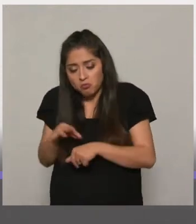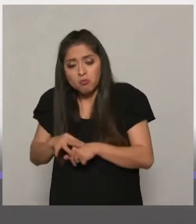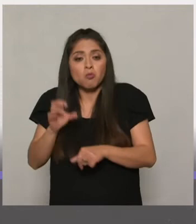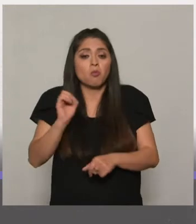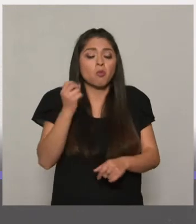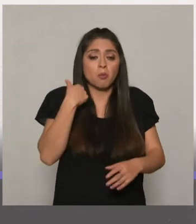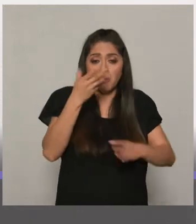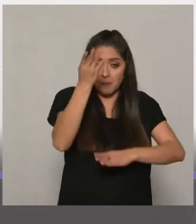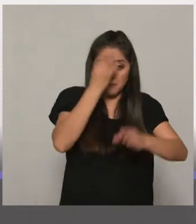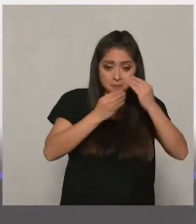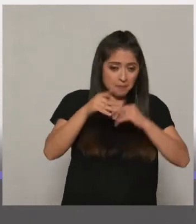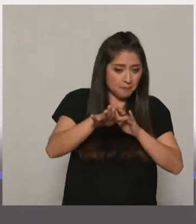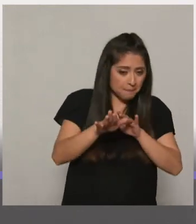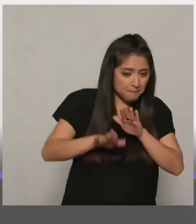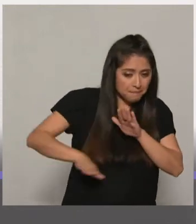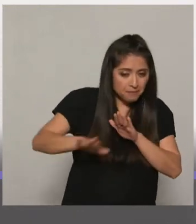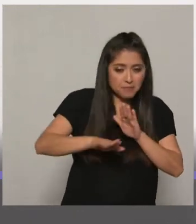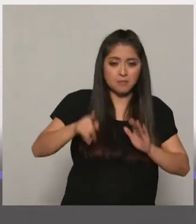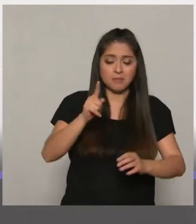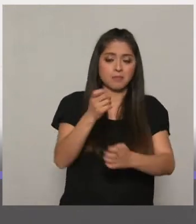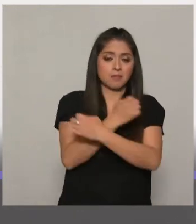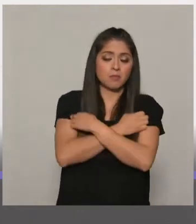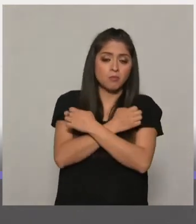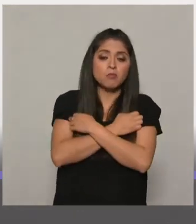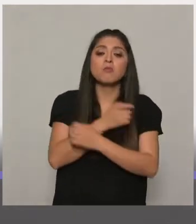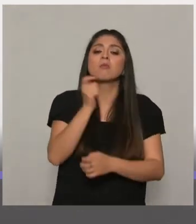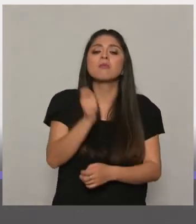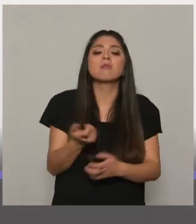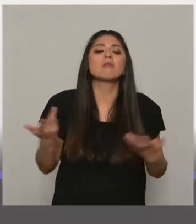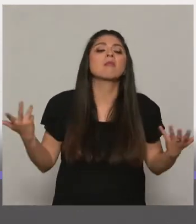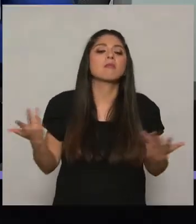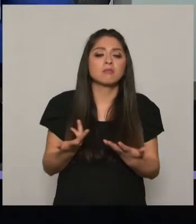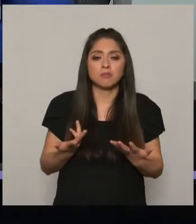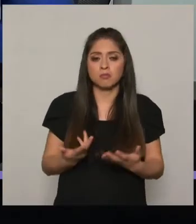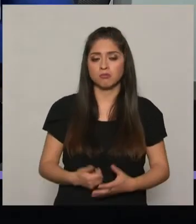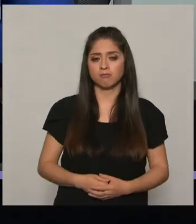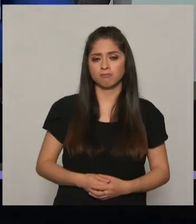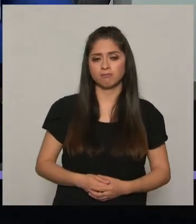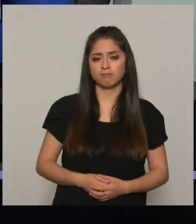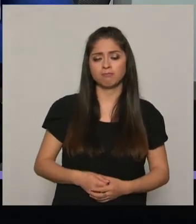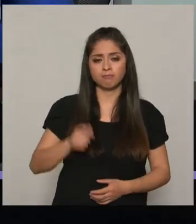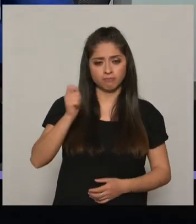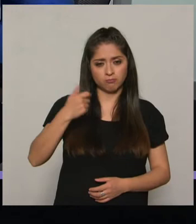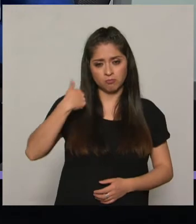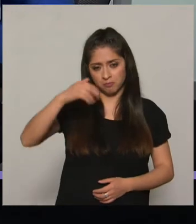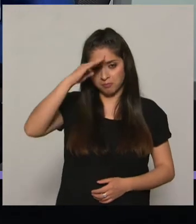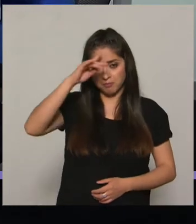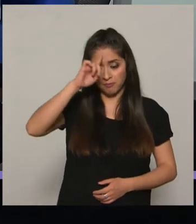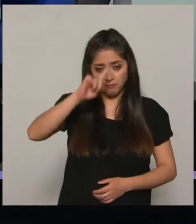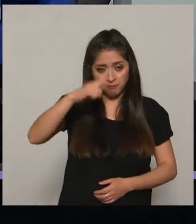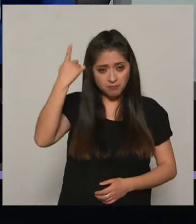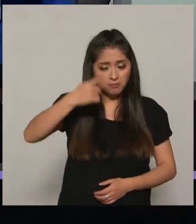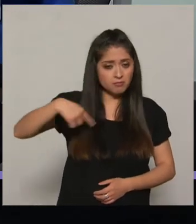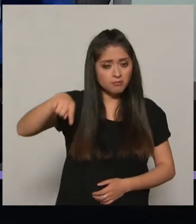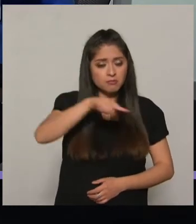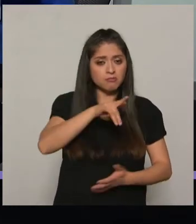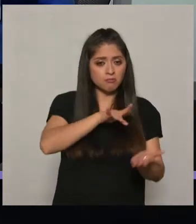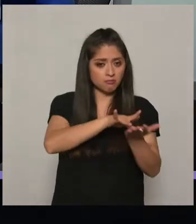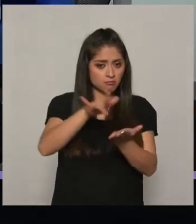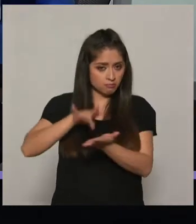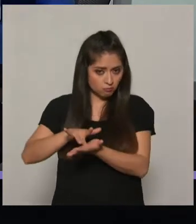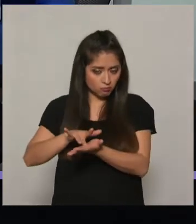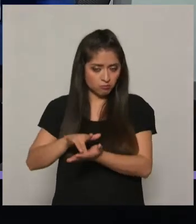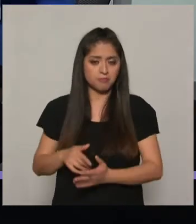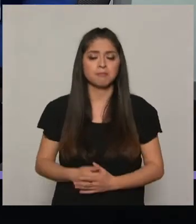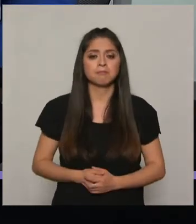recibimos aunque sea esa educación sobre qué es lo que tenemos que hacer, pues es más fácil para nosotros poder ser de ayuda, ¿no?